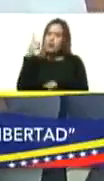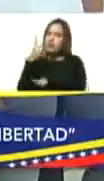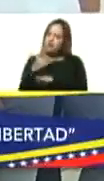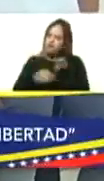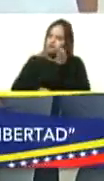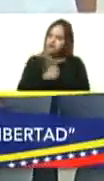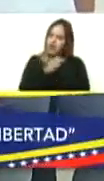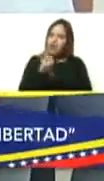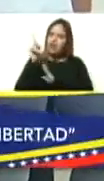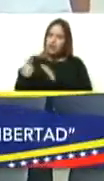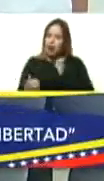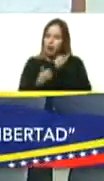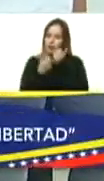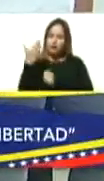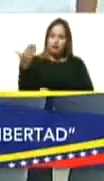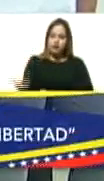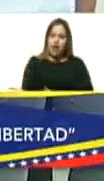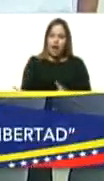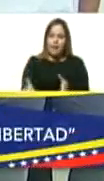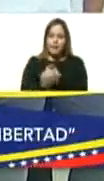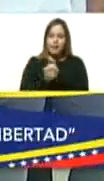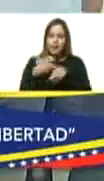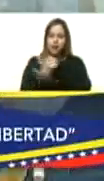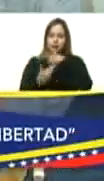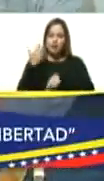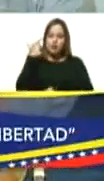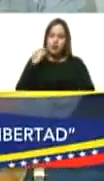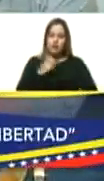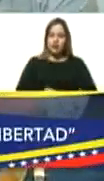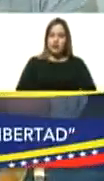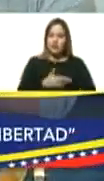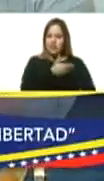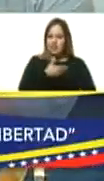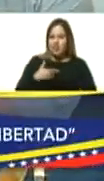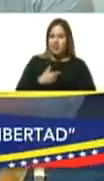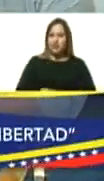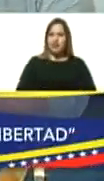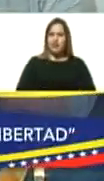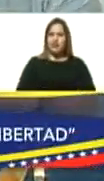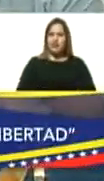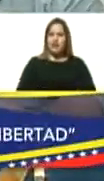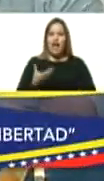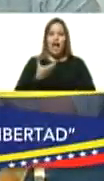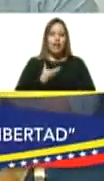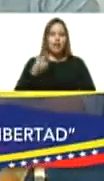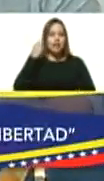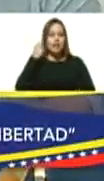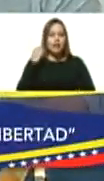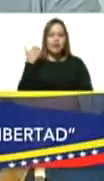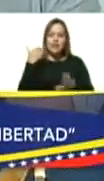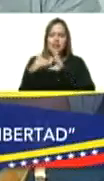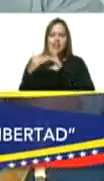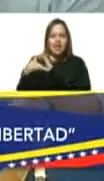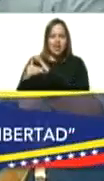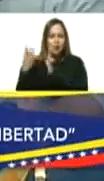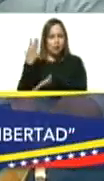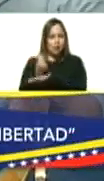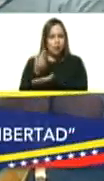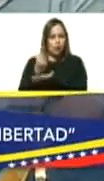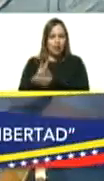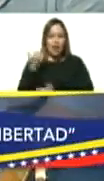y la mano solidaria y amiga de la Revolución Bolivariana. Yo creo que nuestra alcaldesa le dé un mensaje a todo el pueblo de Monaga, al pueblo de Maturín, que la